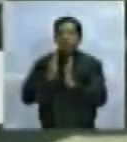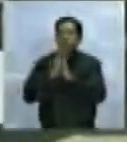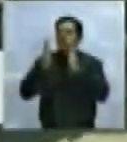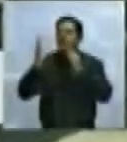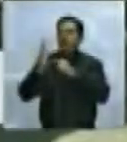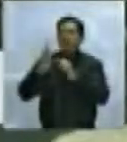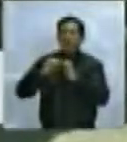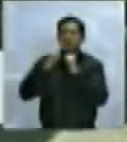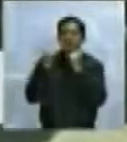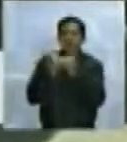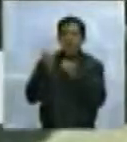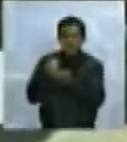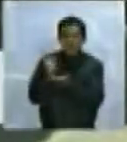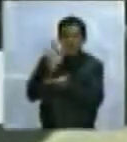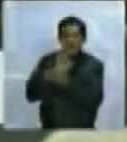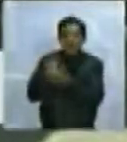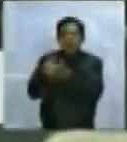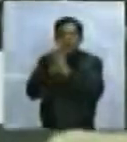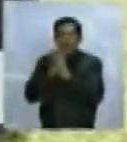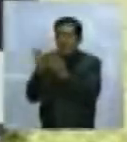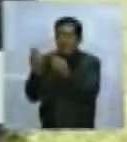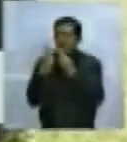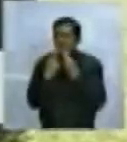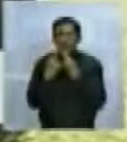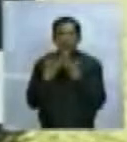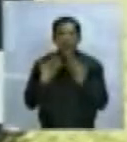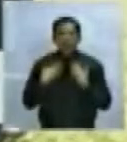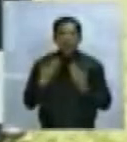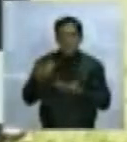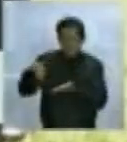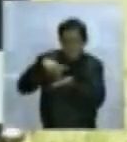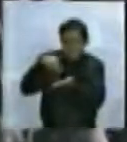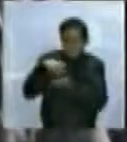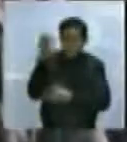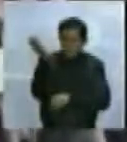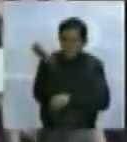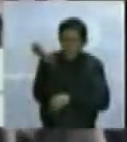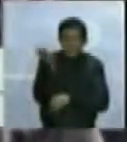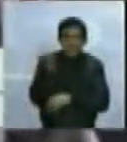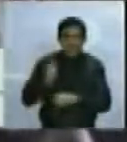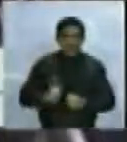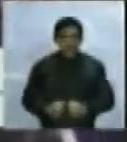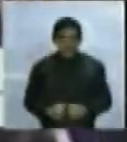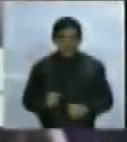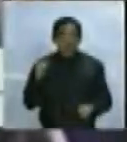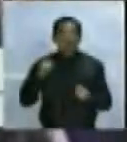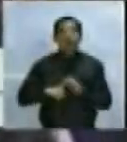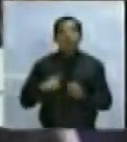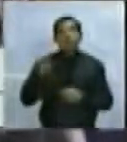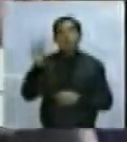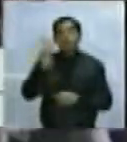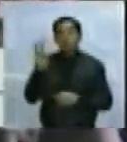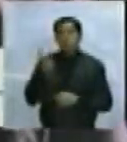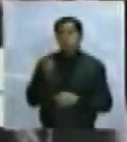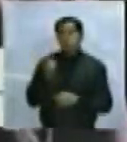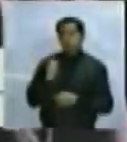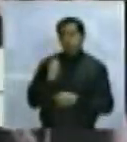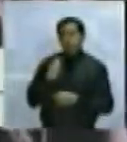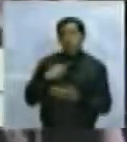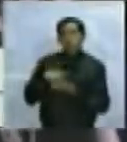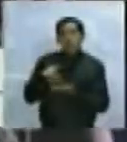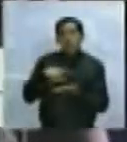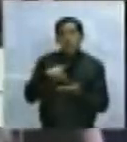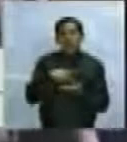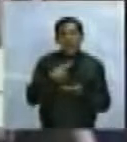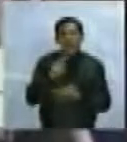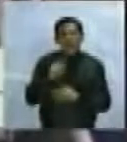en exigencia de una respuesta al pago de sus jubilaciones. Hasta el día viernes anterior no se había pagado, desde